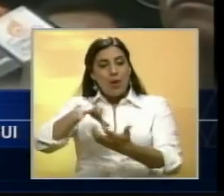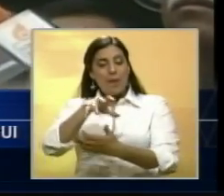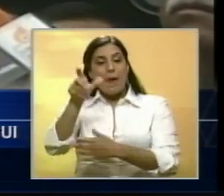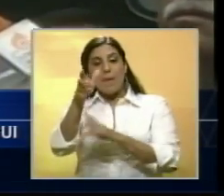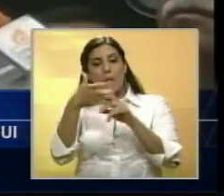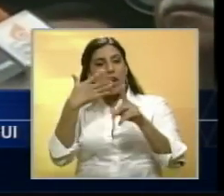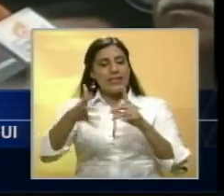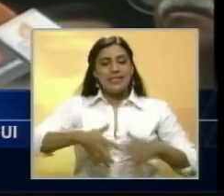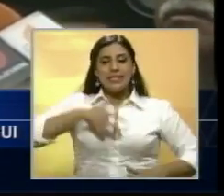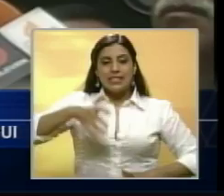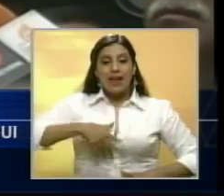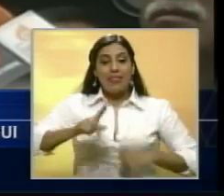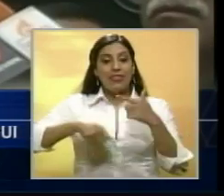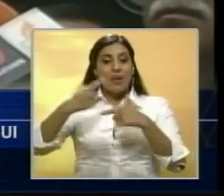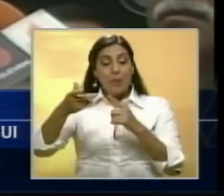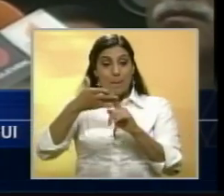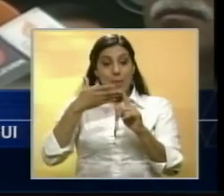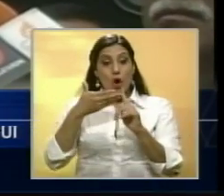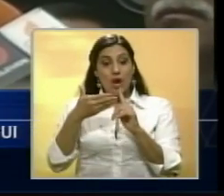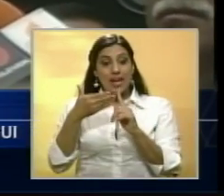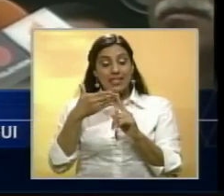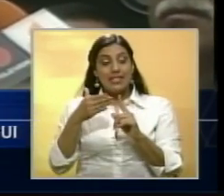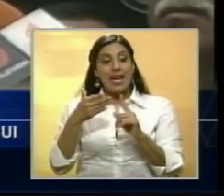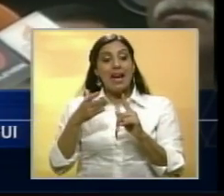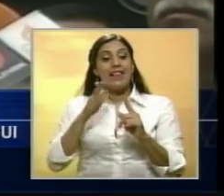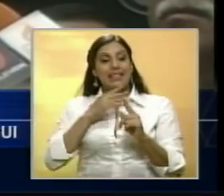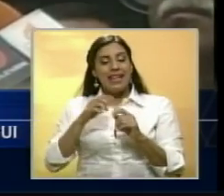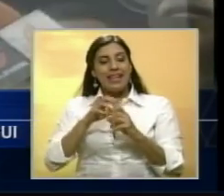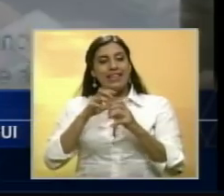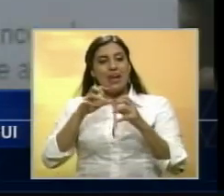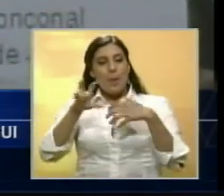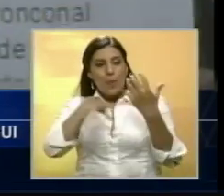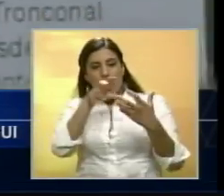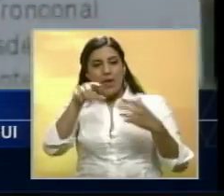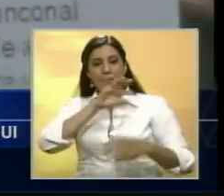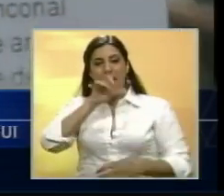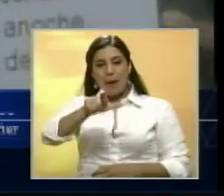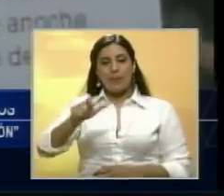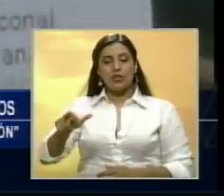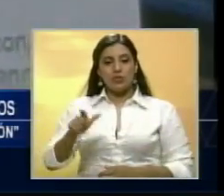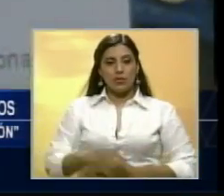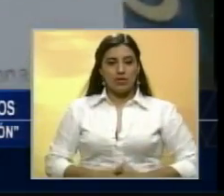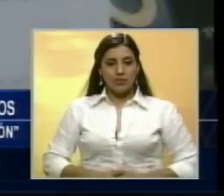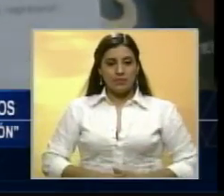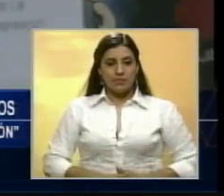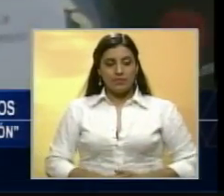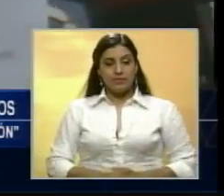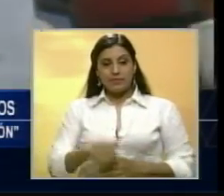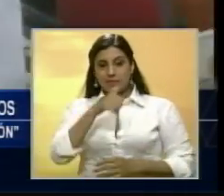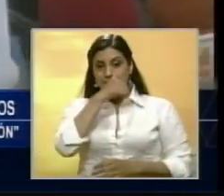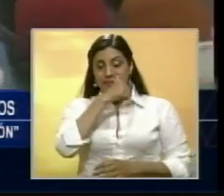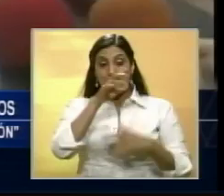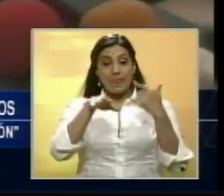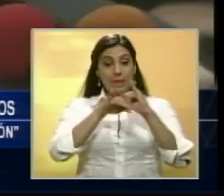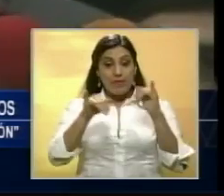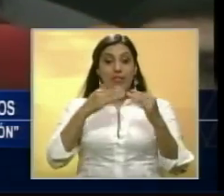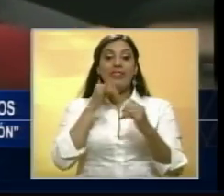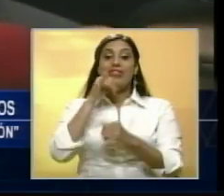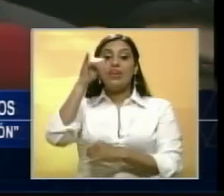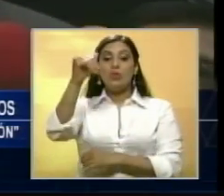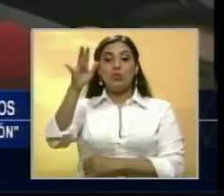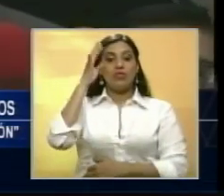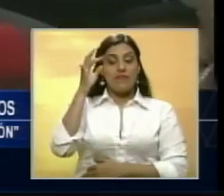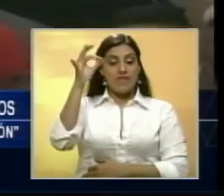de violencia y en consecuencia esa violencia propiciara un estallido social. Luego de presentar su denuncia formal ante